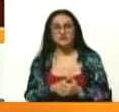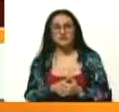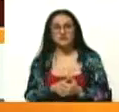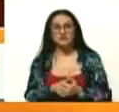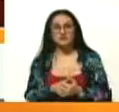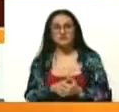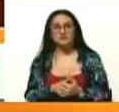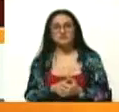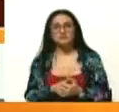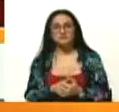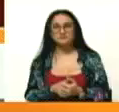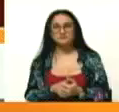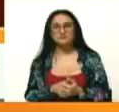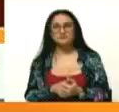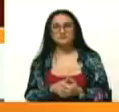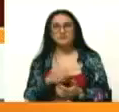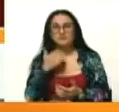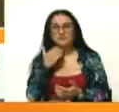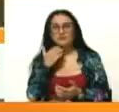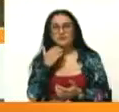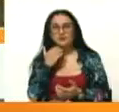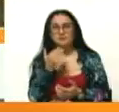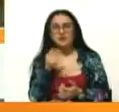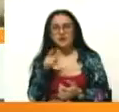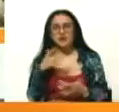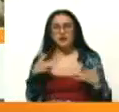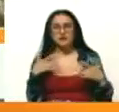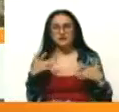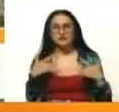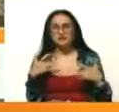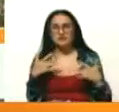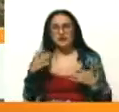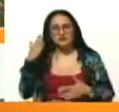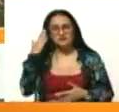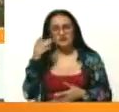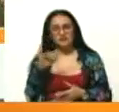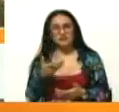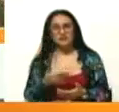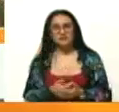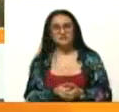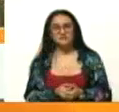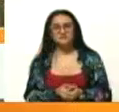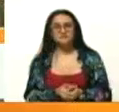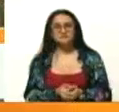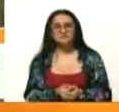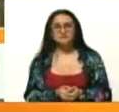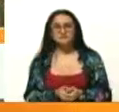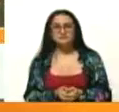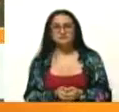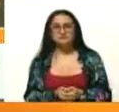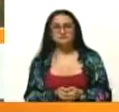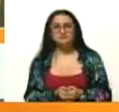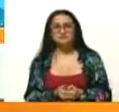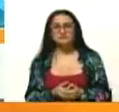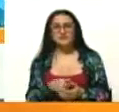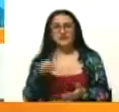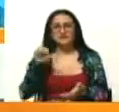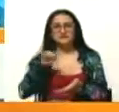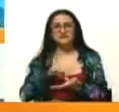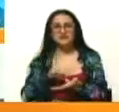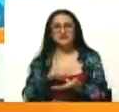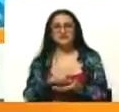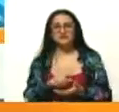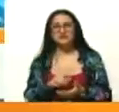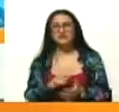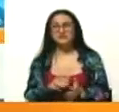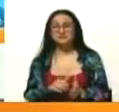espontánea, apenas se enteraron de esta actividad enfrente de nuestra sede central, acá en la Avenida